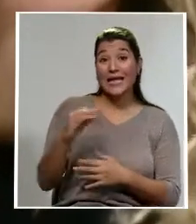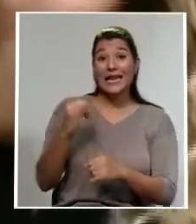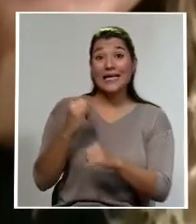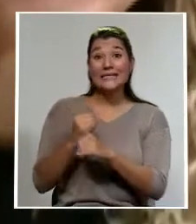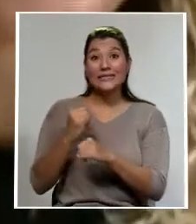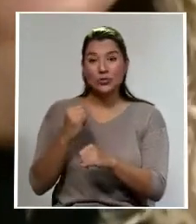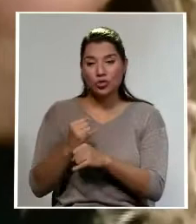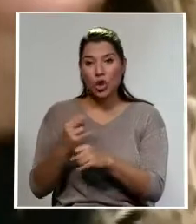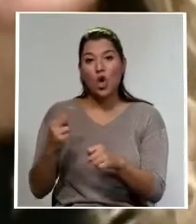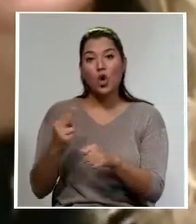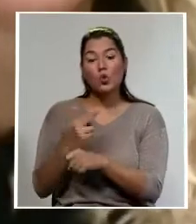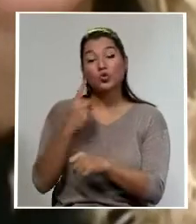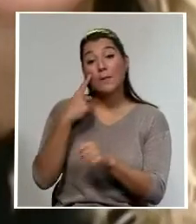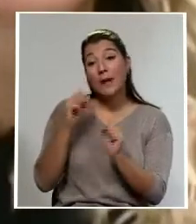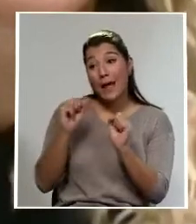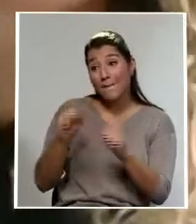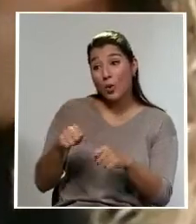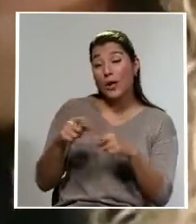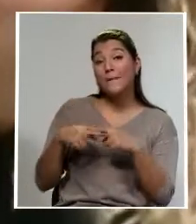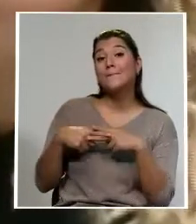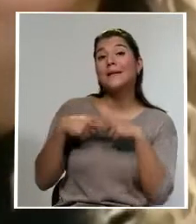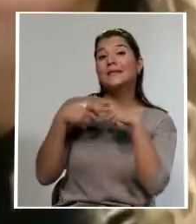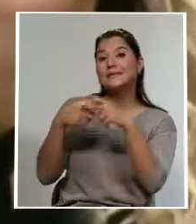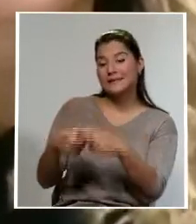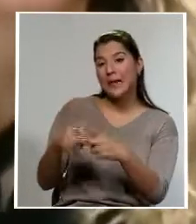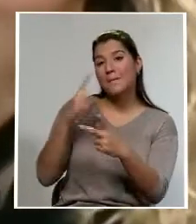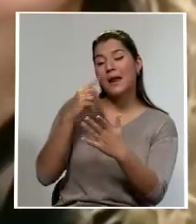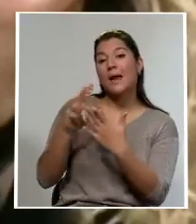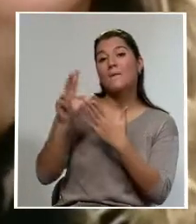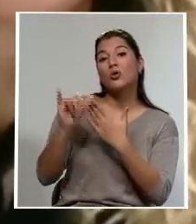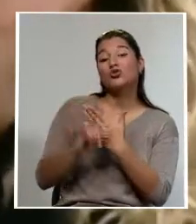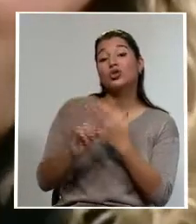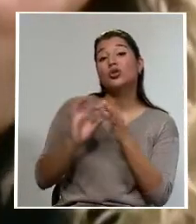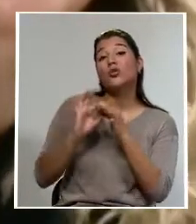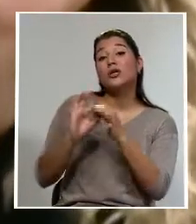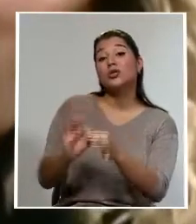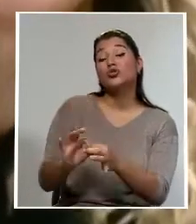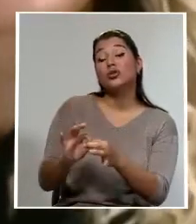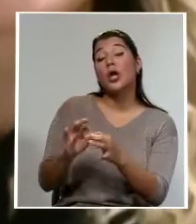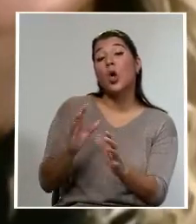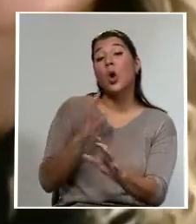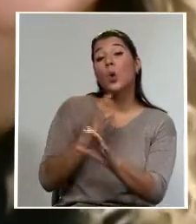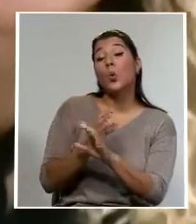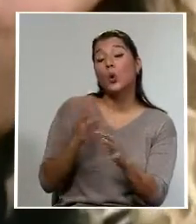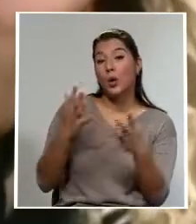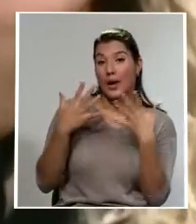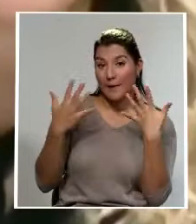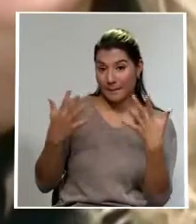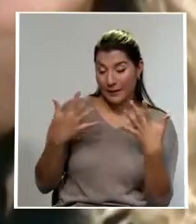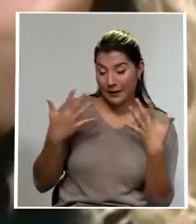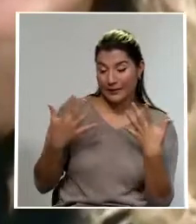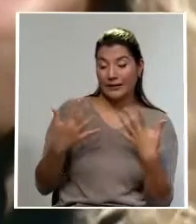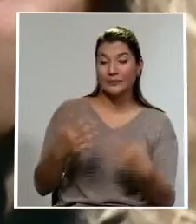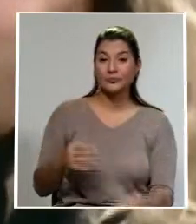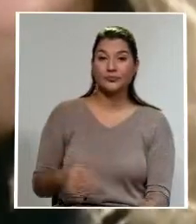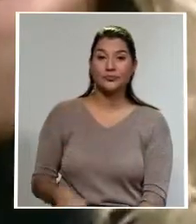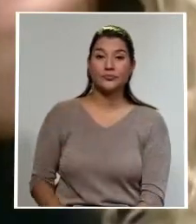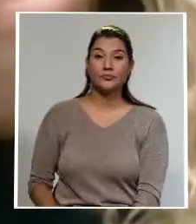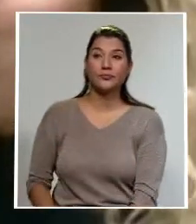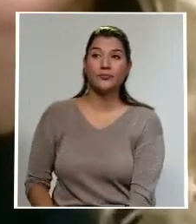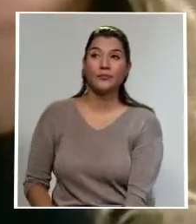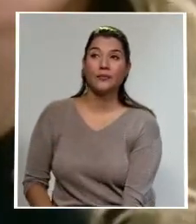lo utilicen para financiar y ciertamente en un momento de crisis fiscal, además de la crisis sanitaria y de salud por la cual